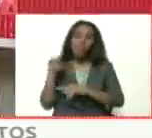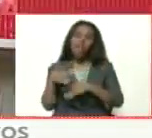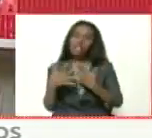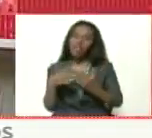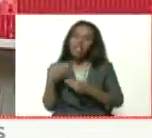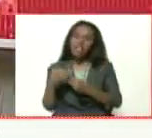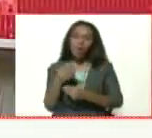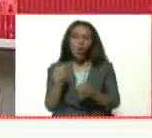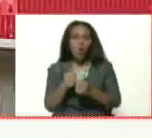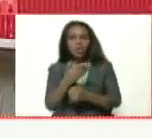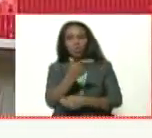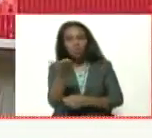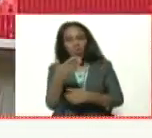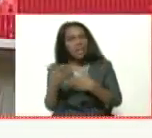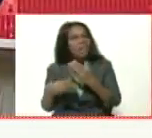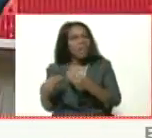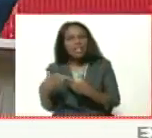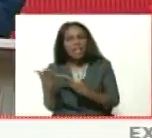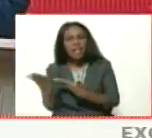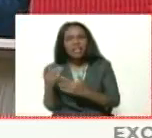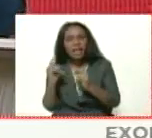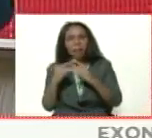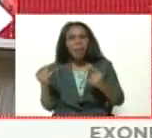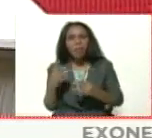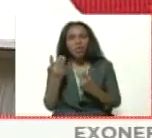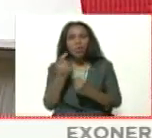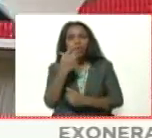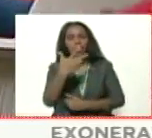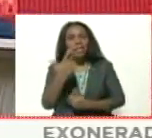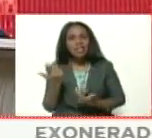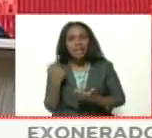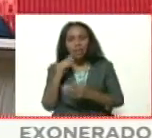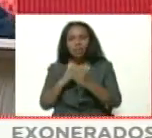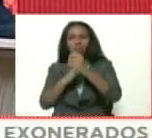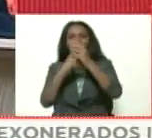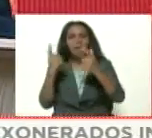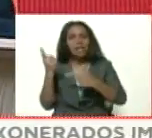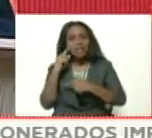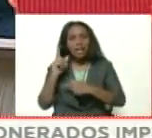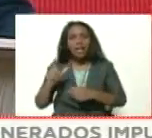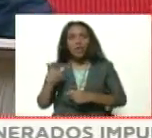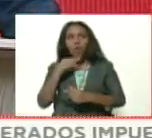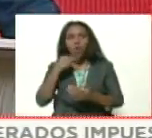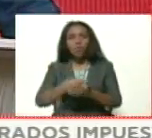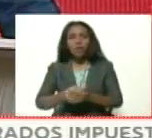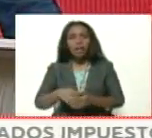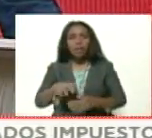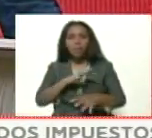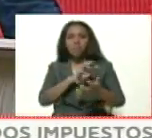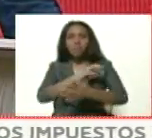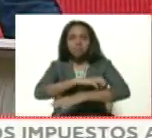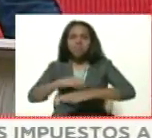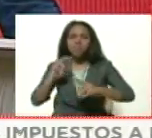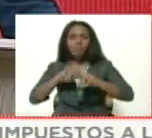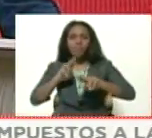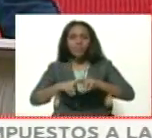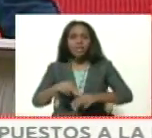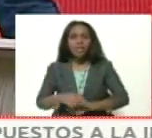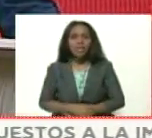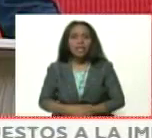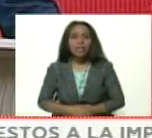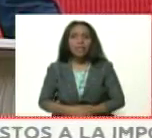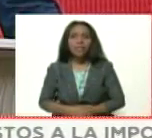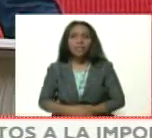con eso? ¿Qué vas a hacer con el campamento número 3 que dirige alias Pantera? Y esas no son las